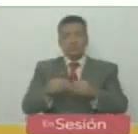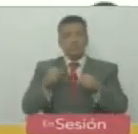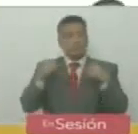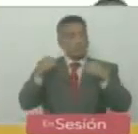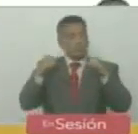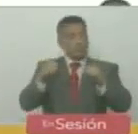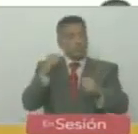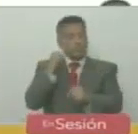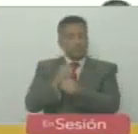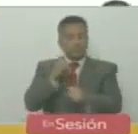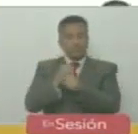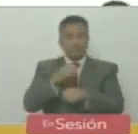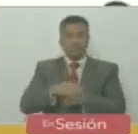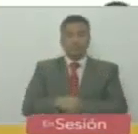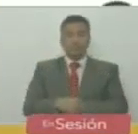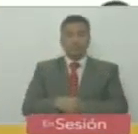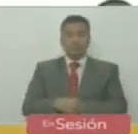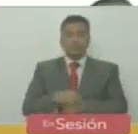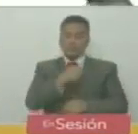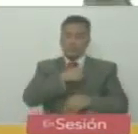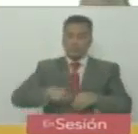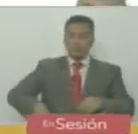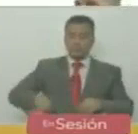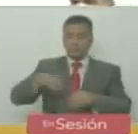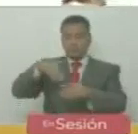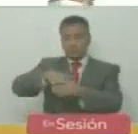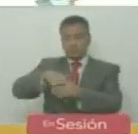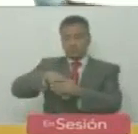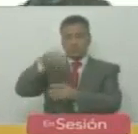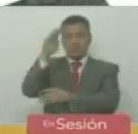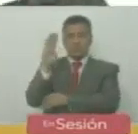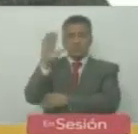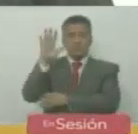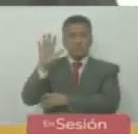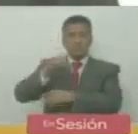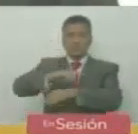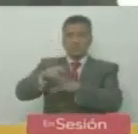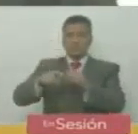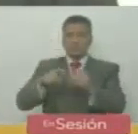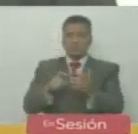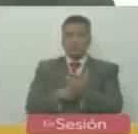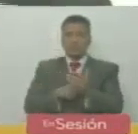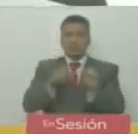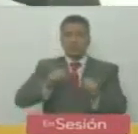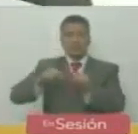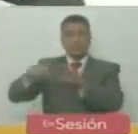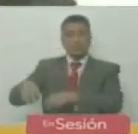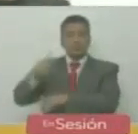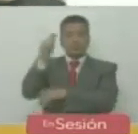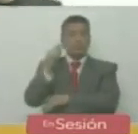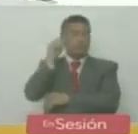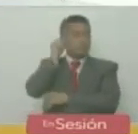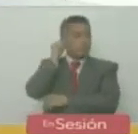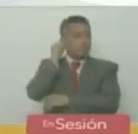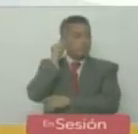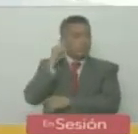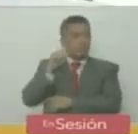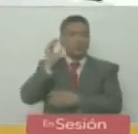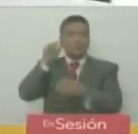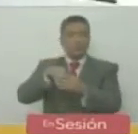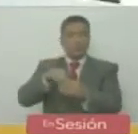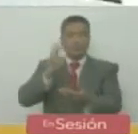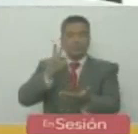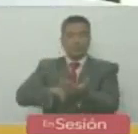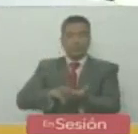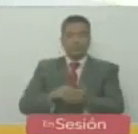mismo. Seguidamente, el presidente sometió a votación ante la plenaria la renuncia de la diputada, resultando